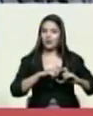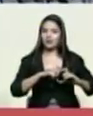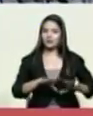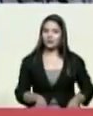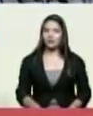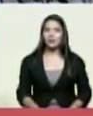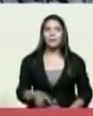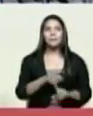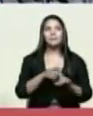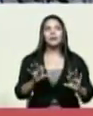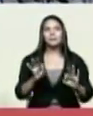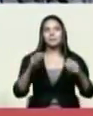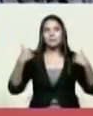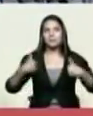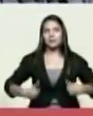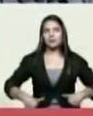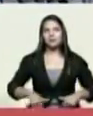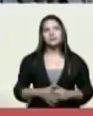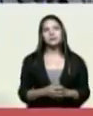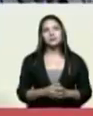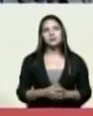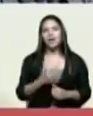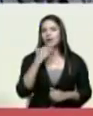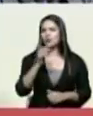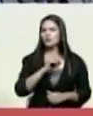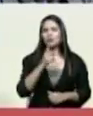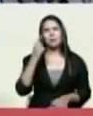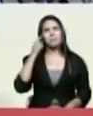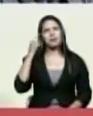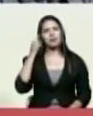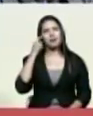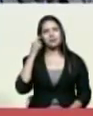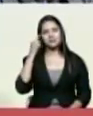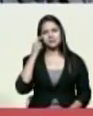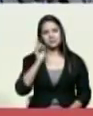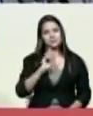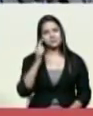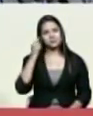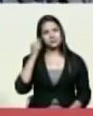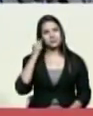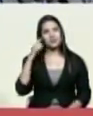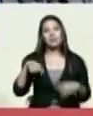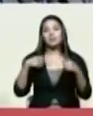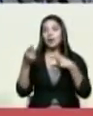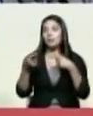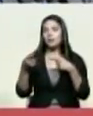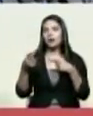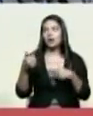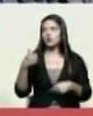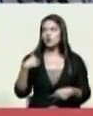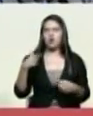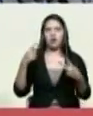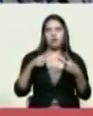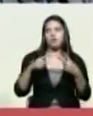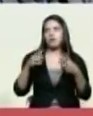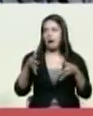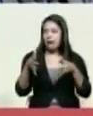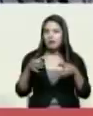En este caso, personal. Entonces nadie se mete en la cabeza que después de esto le toca tal o cual